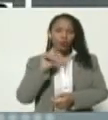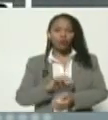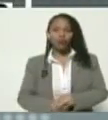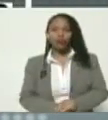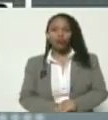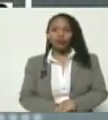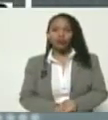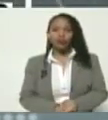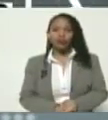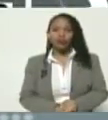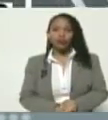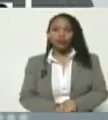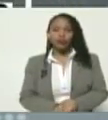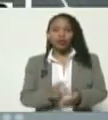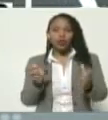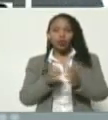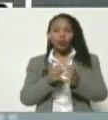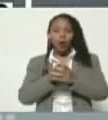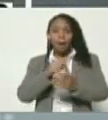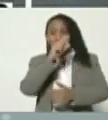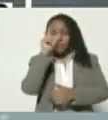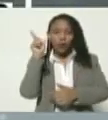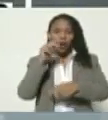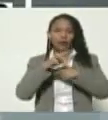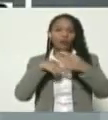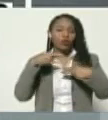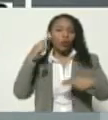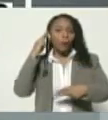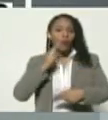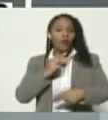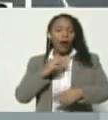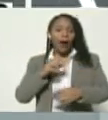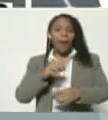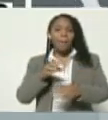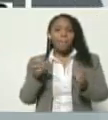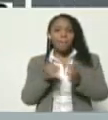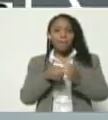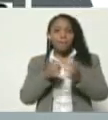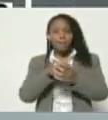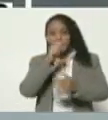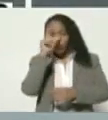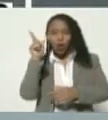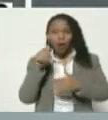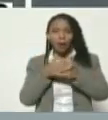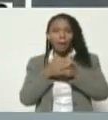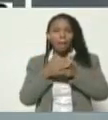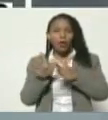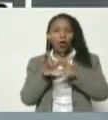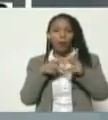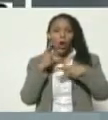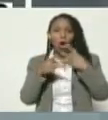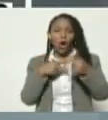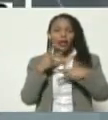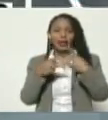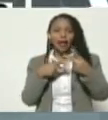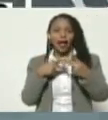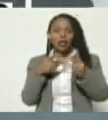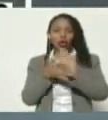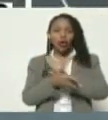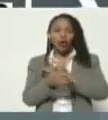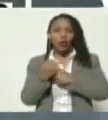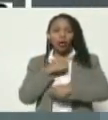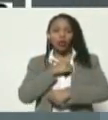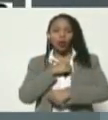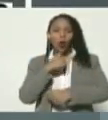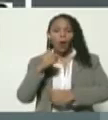de Venezuela, el Partido de la Revolución Bolivariana, el partido, la fuerza política fundada por nuestro